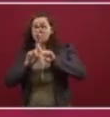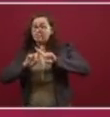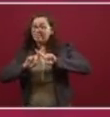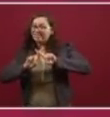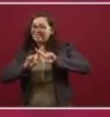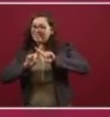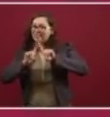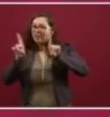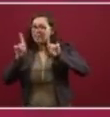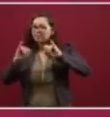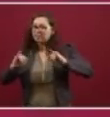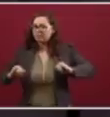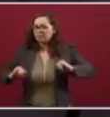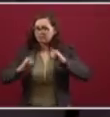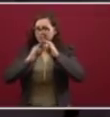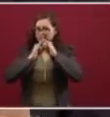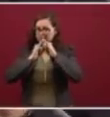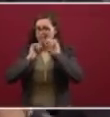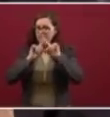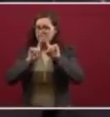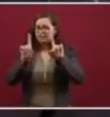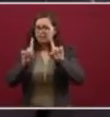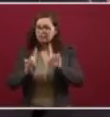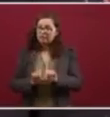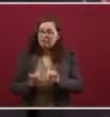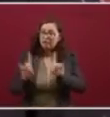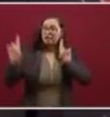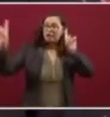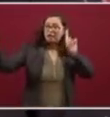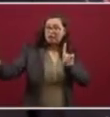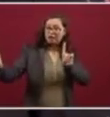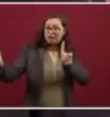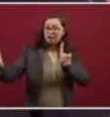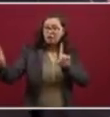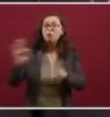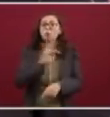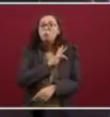del gobierno pueden trabajar o no.